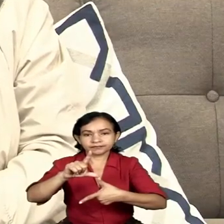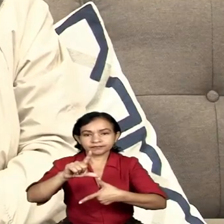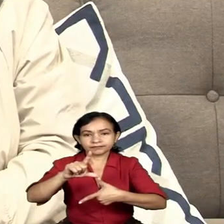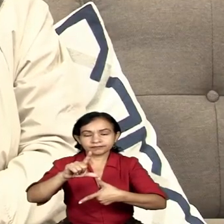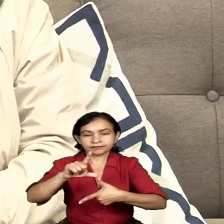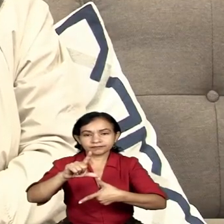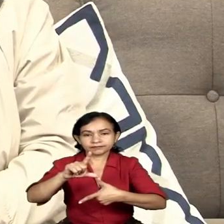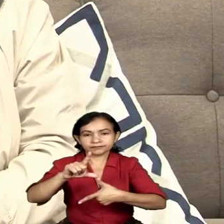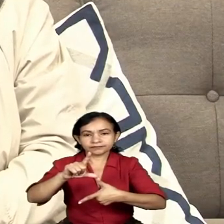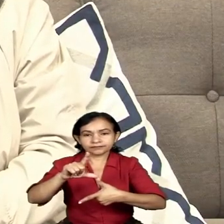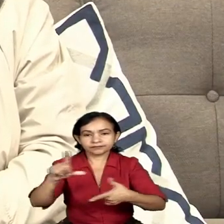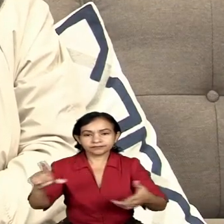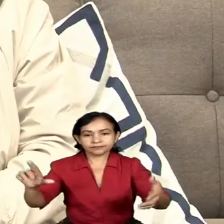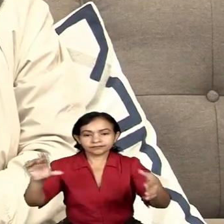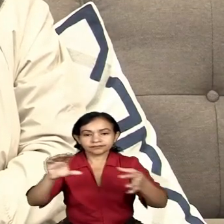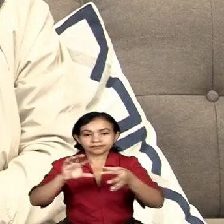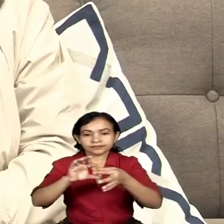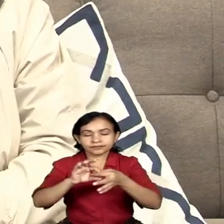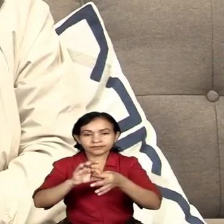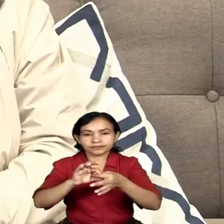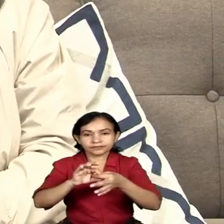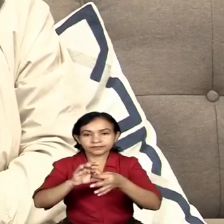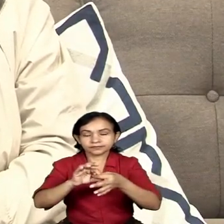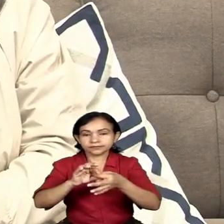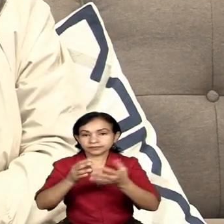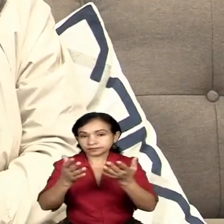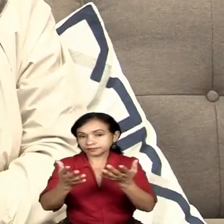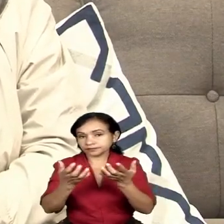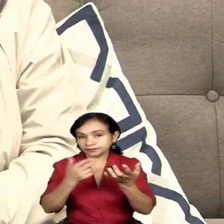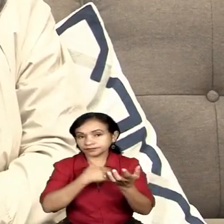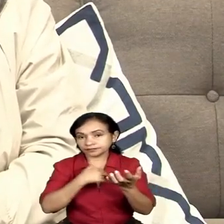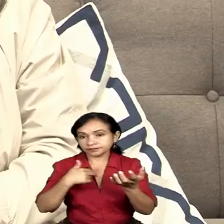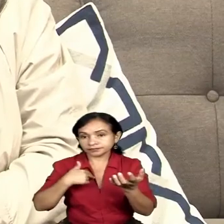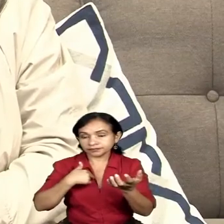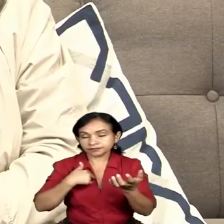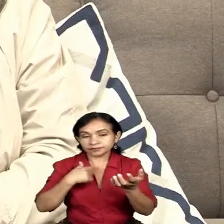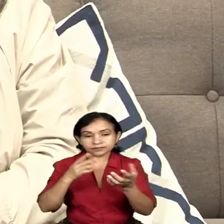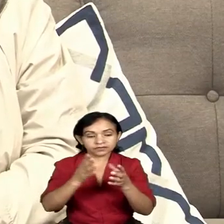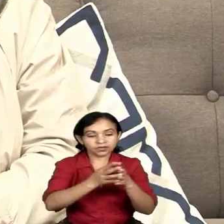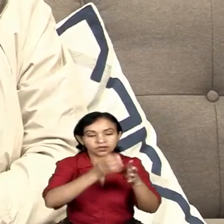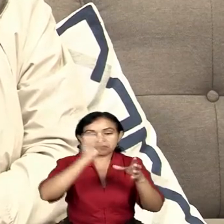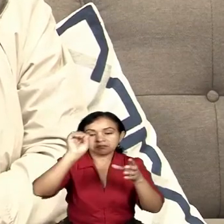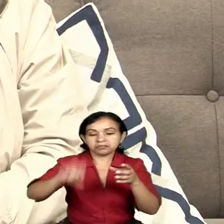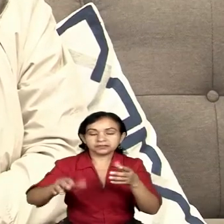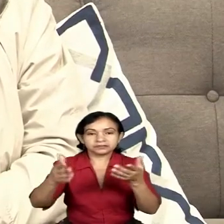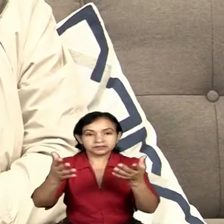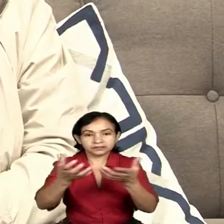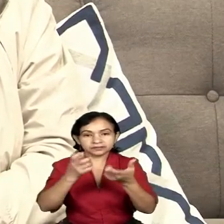se unen para tratar de echar al traste todo eso?